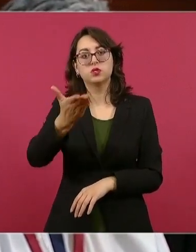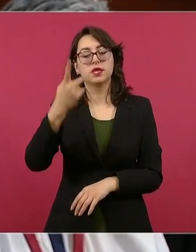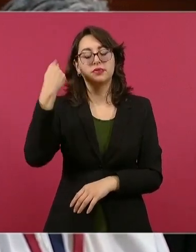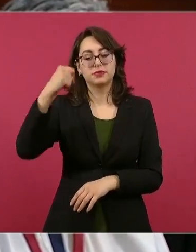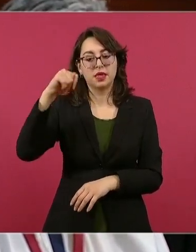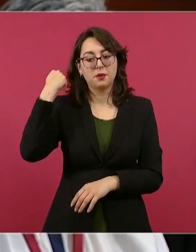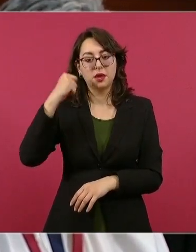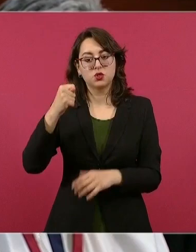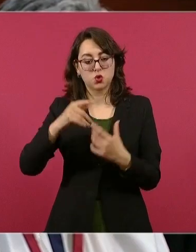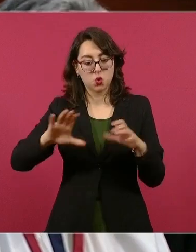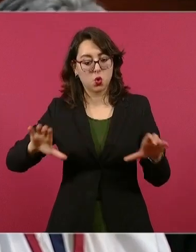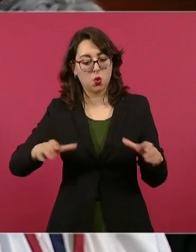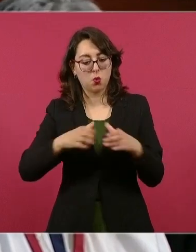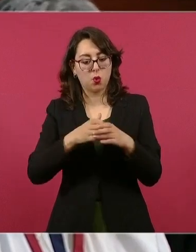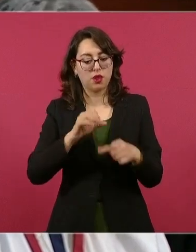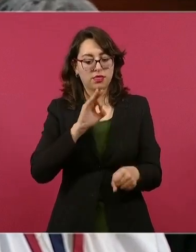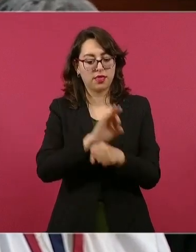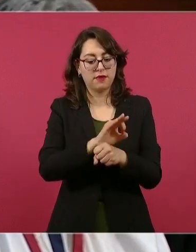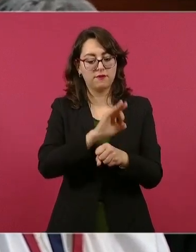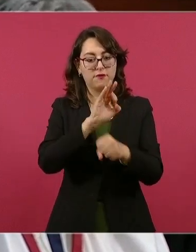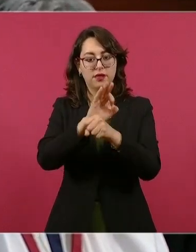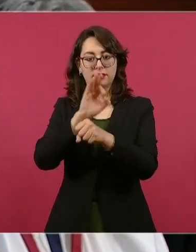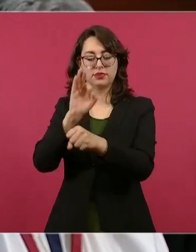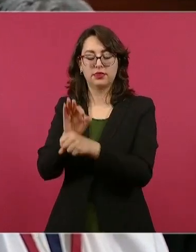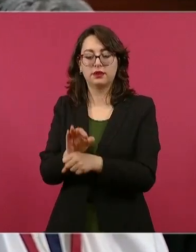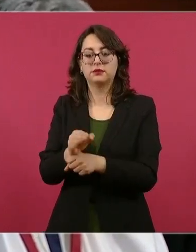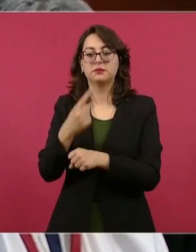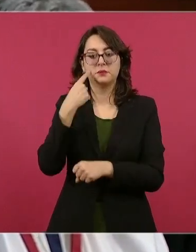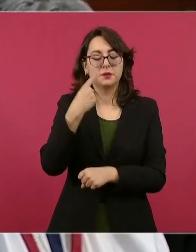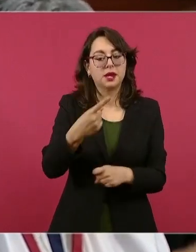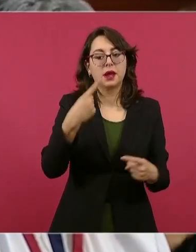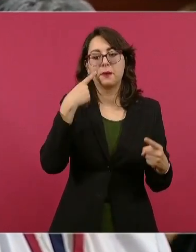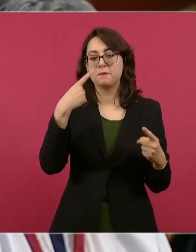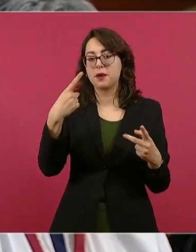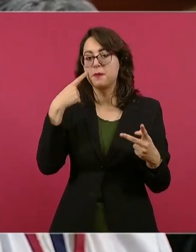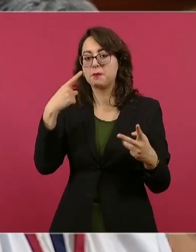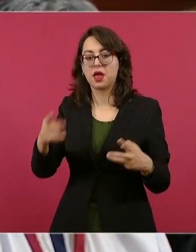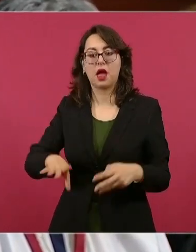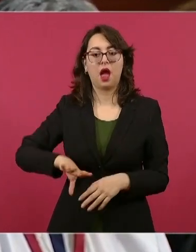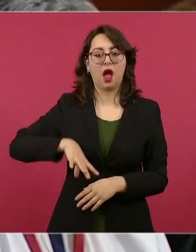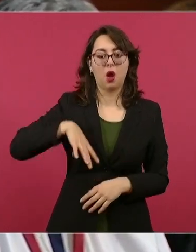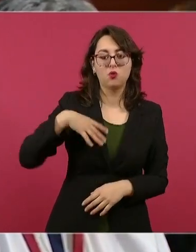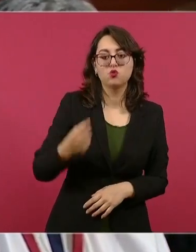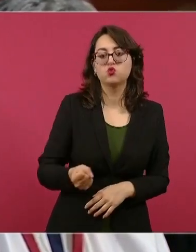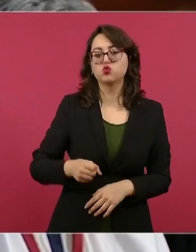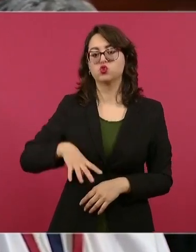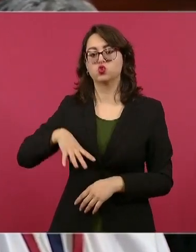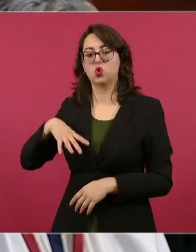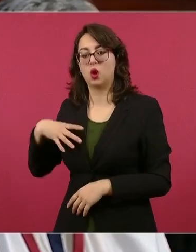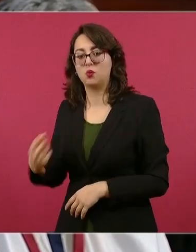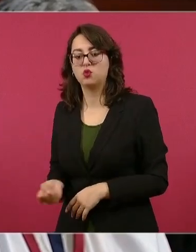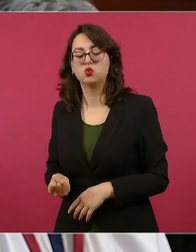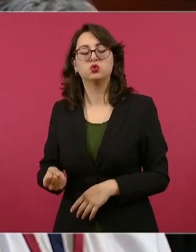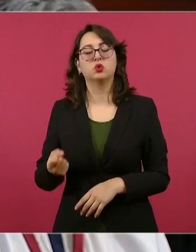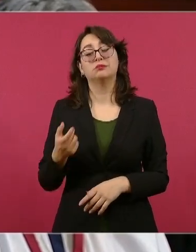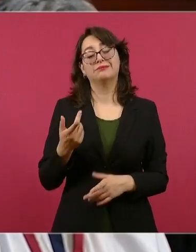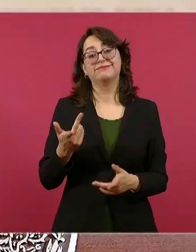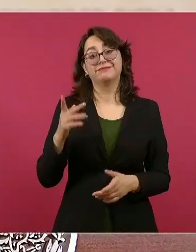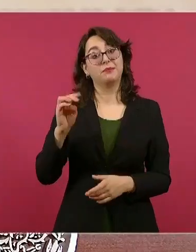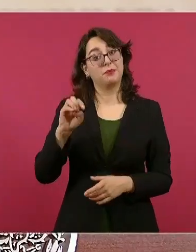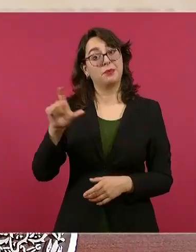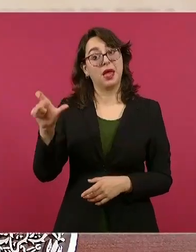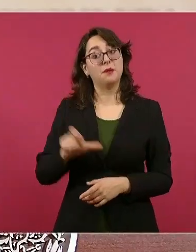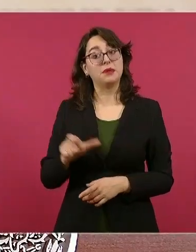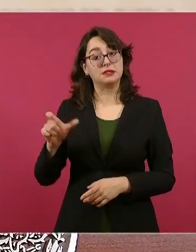por a veces las atrocidades, los abusos muchas veces de Petróleos Mexicanos, que ahora pues ha ido cambiando todo